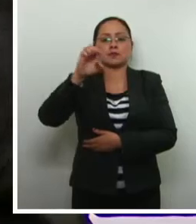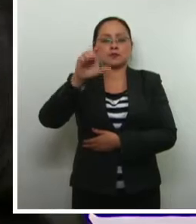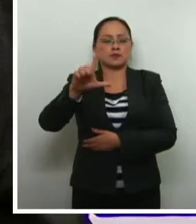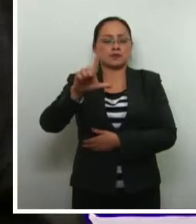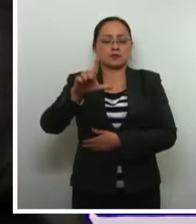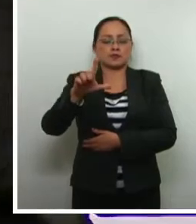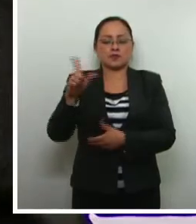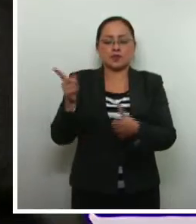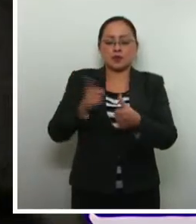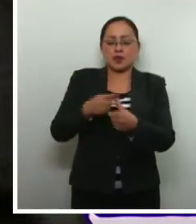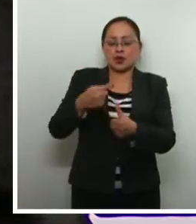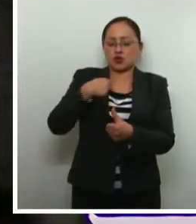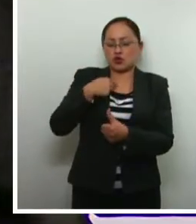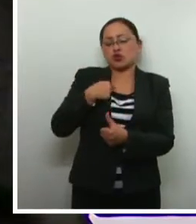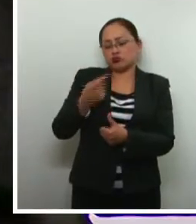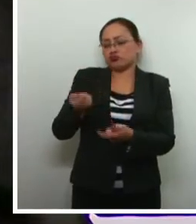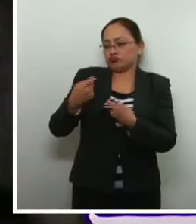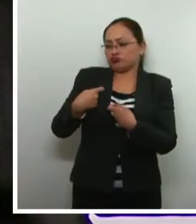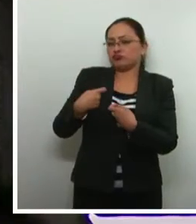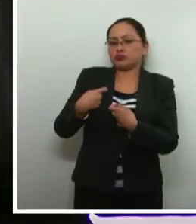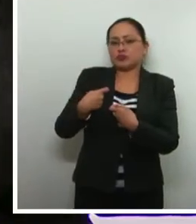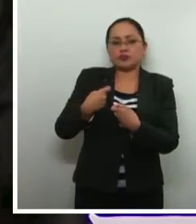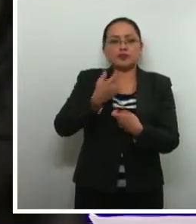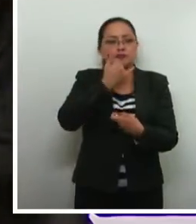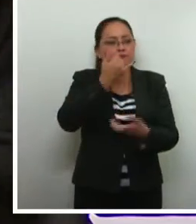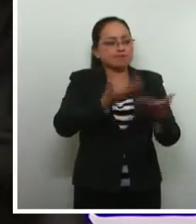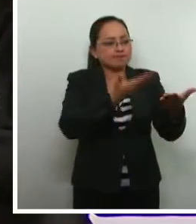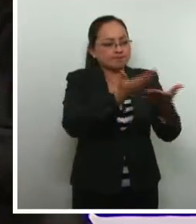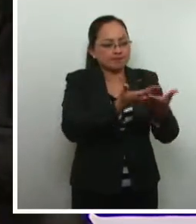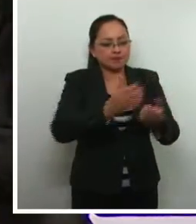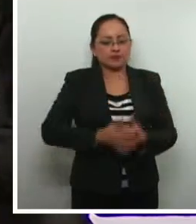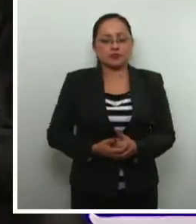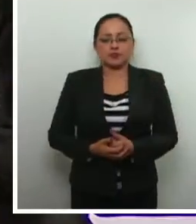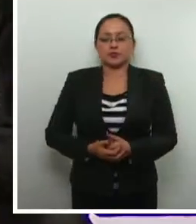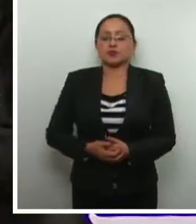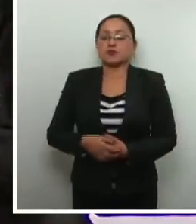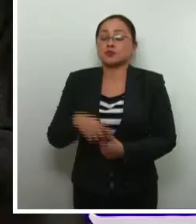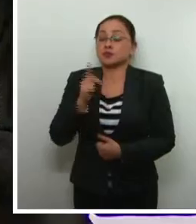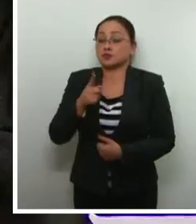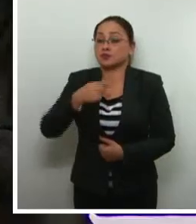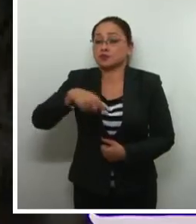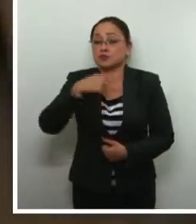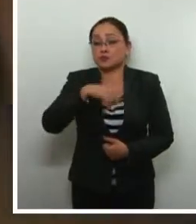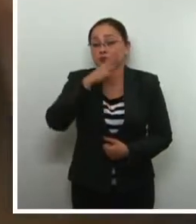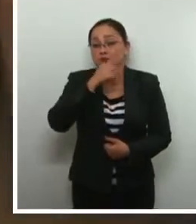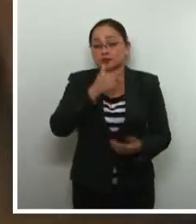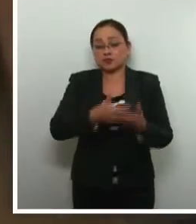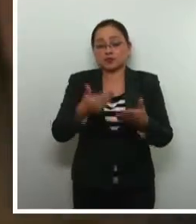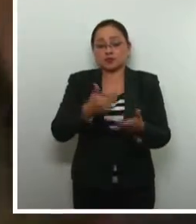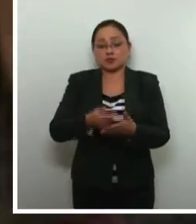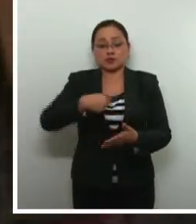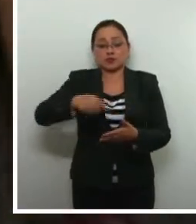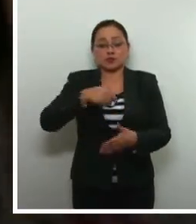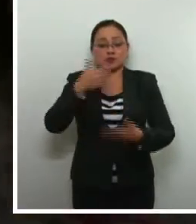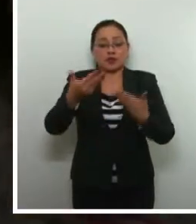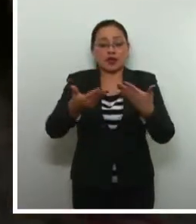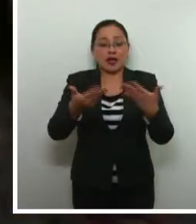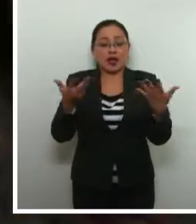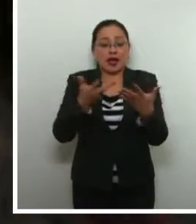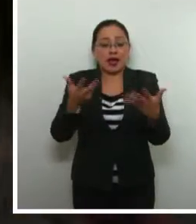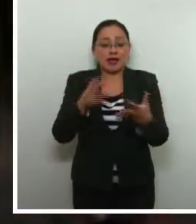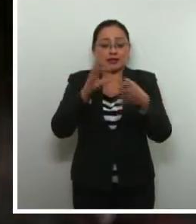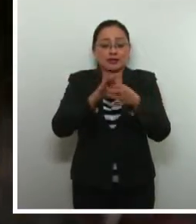que me tocaba antes el uso de la palabra, me disculpo. Lo que no podemos en este trabajo que ya hemos